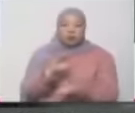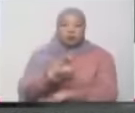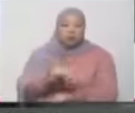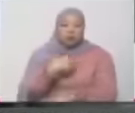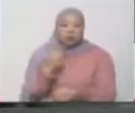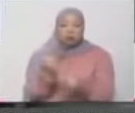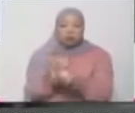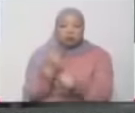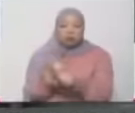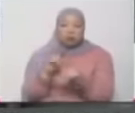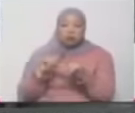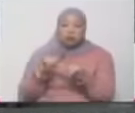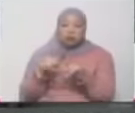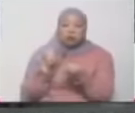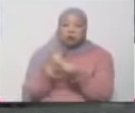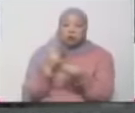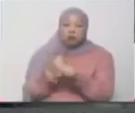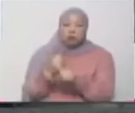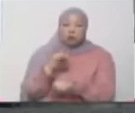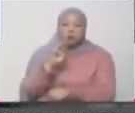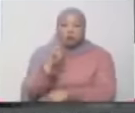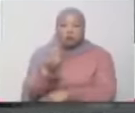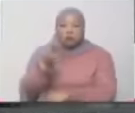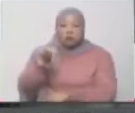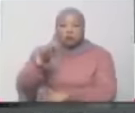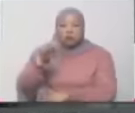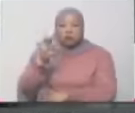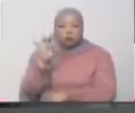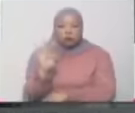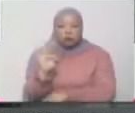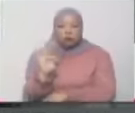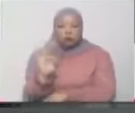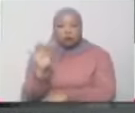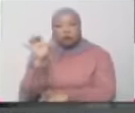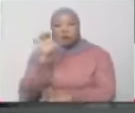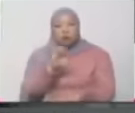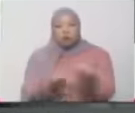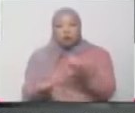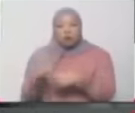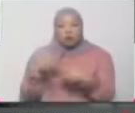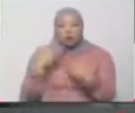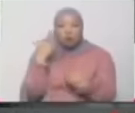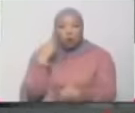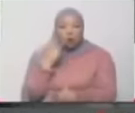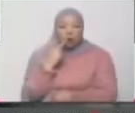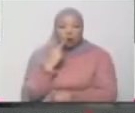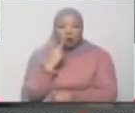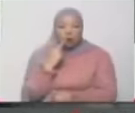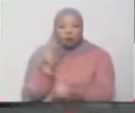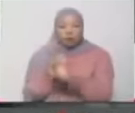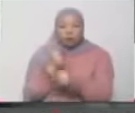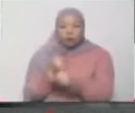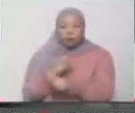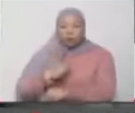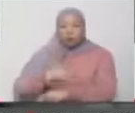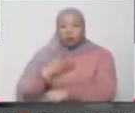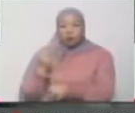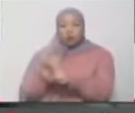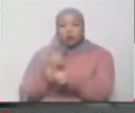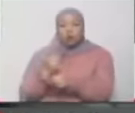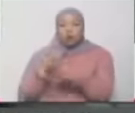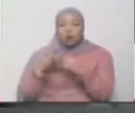las Ingenierías, que debería ser la UNEFA, la Universidad de las Ciencias Sociales, que debería ser la Universidad Bolivariana de Venezuela. Luego se supone que tenemos en